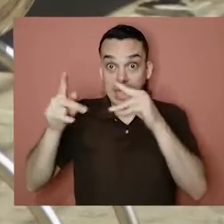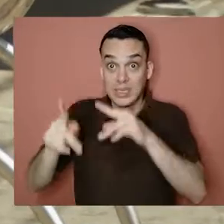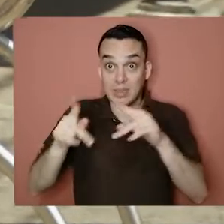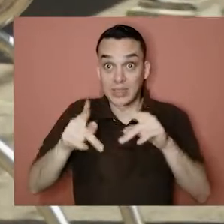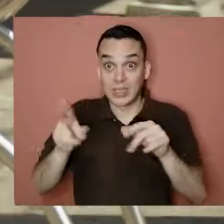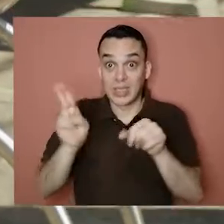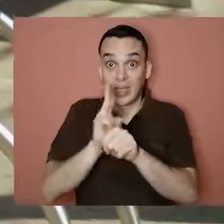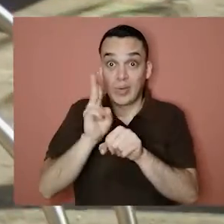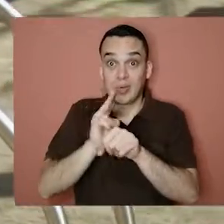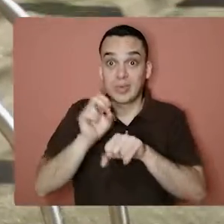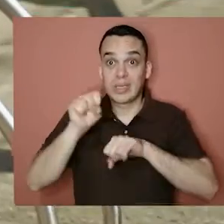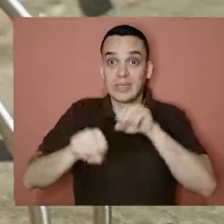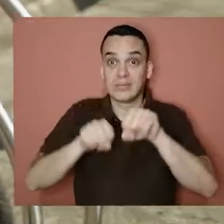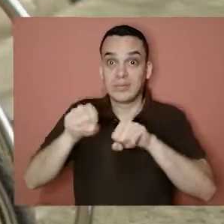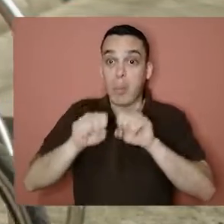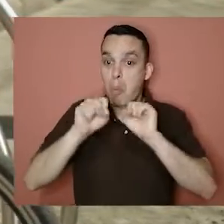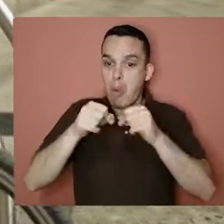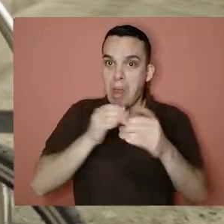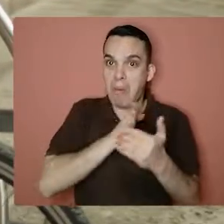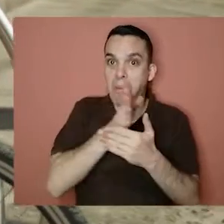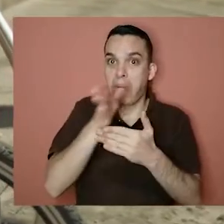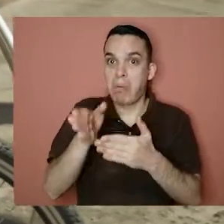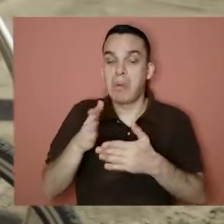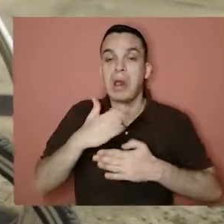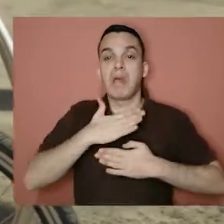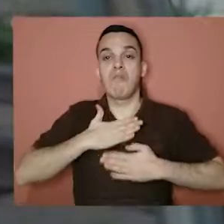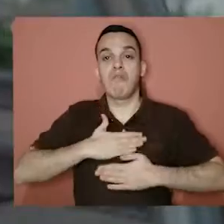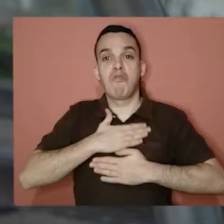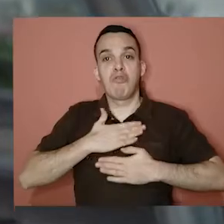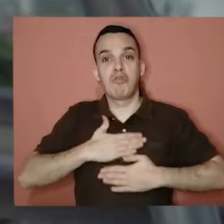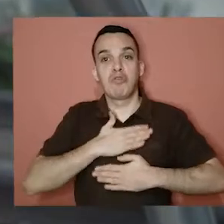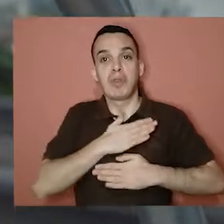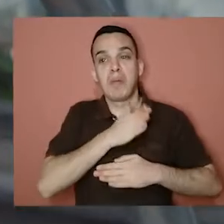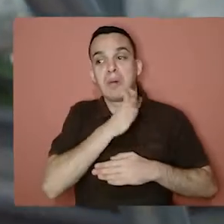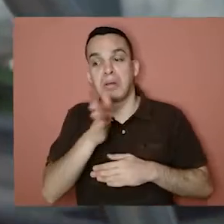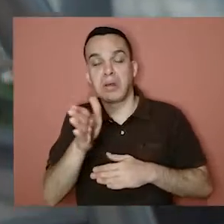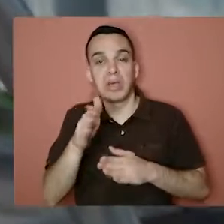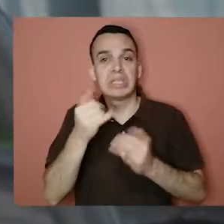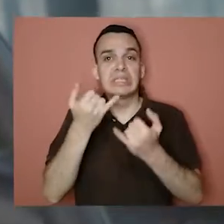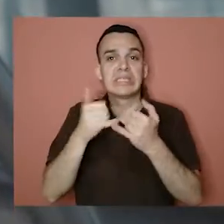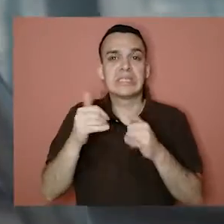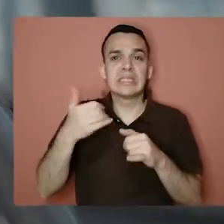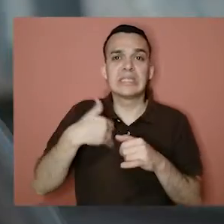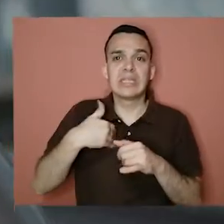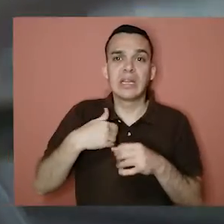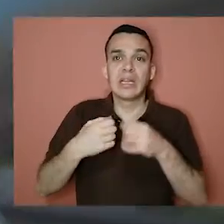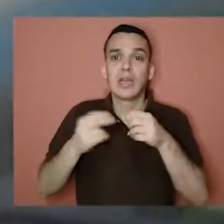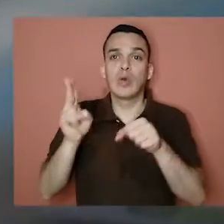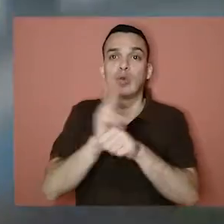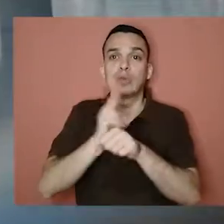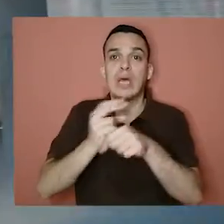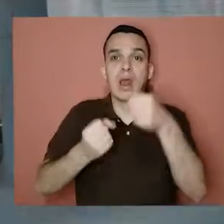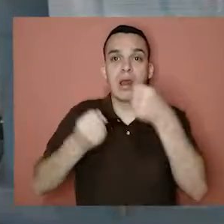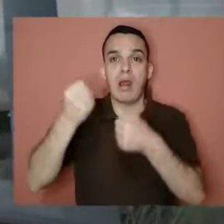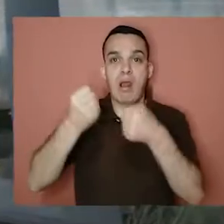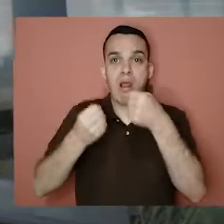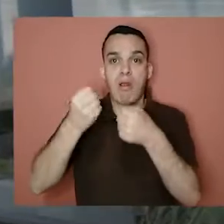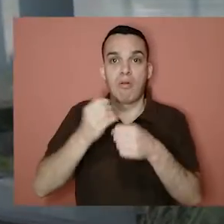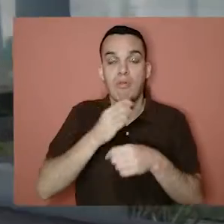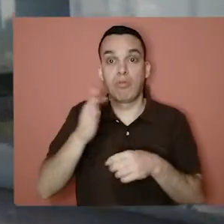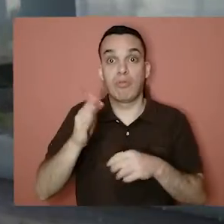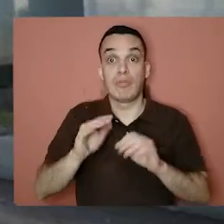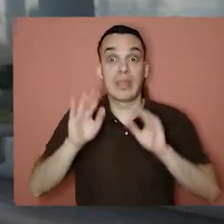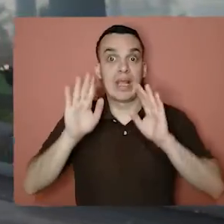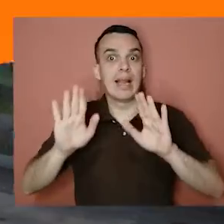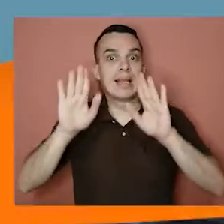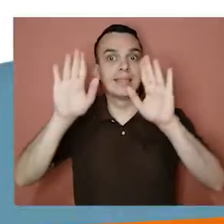Ahora están a disposición de los ciclistas que frecuentan el centro del cantón, ya sea para disfrutar un paseo o realizar mandados sin tener que usar